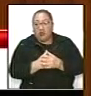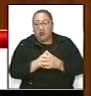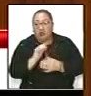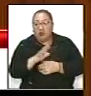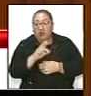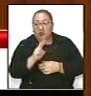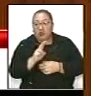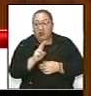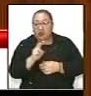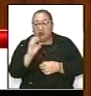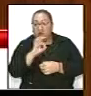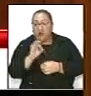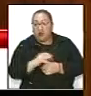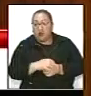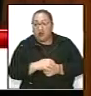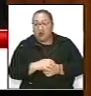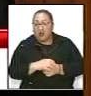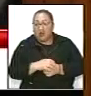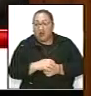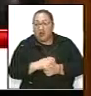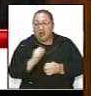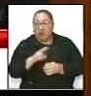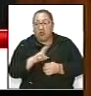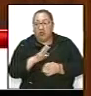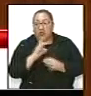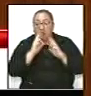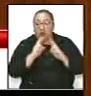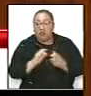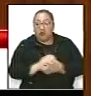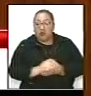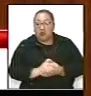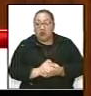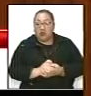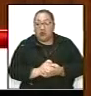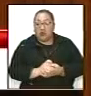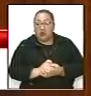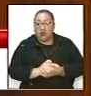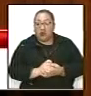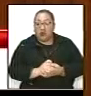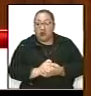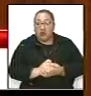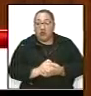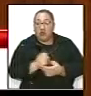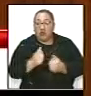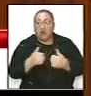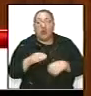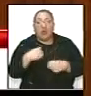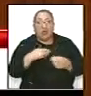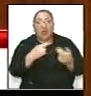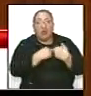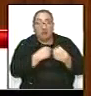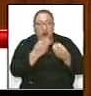52 indicadores y de los 25 resultados, los cuales ya obran en su poder.